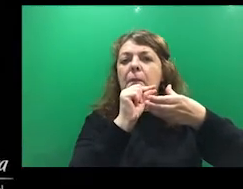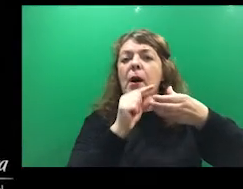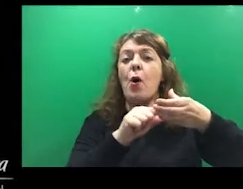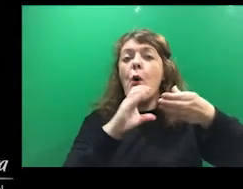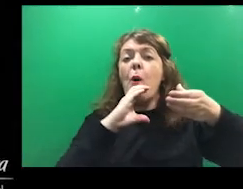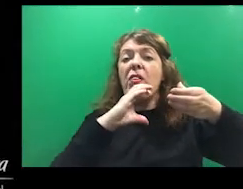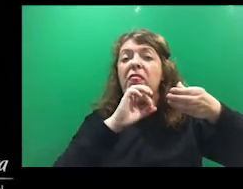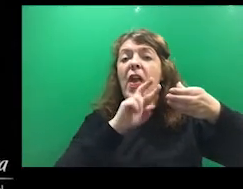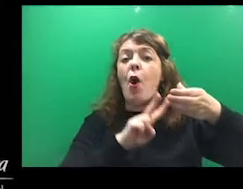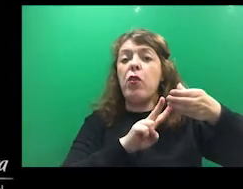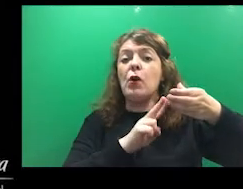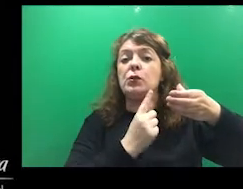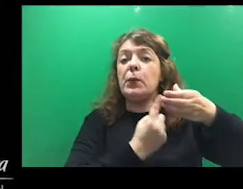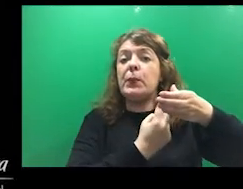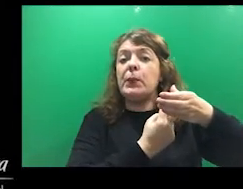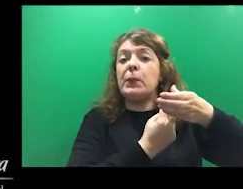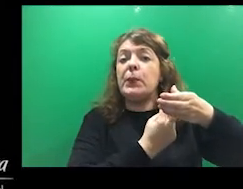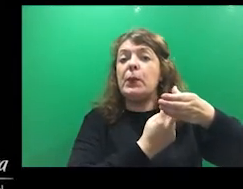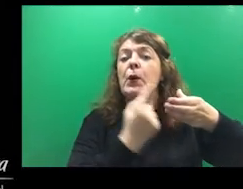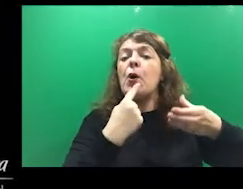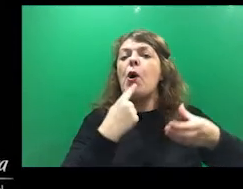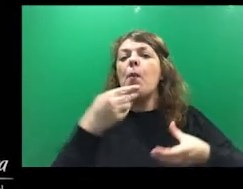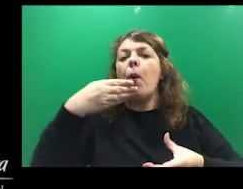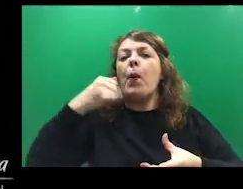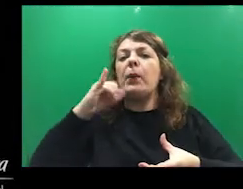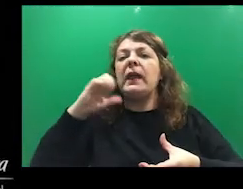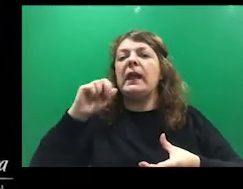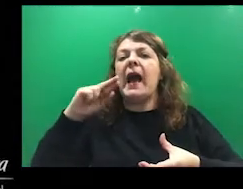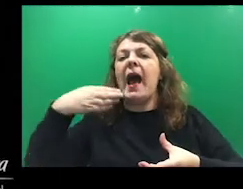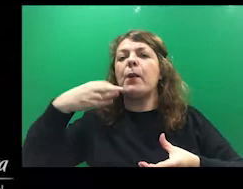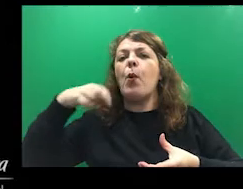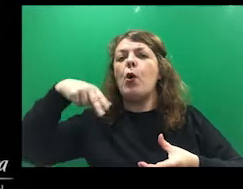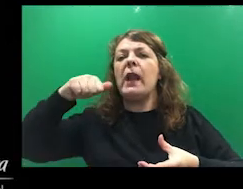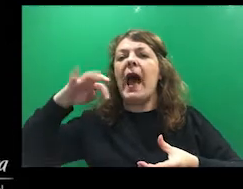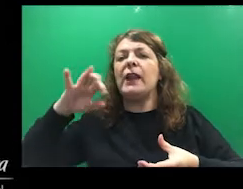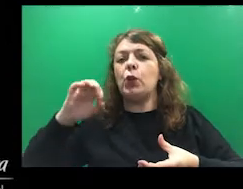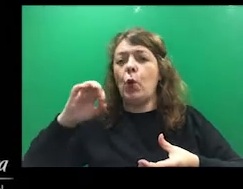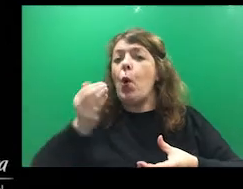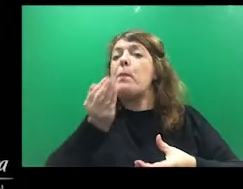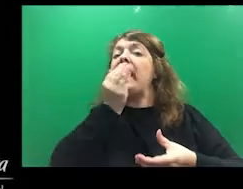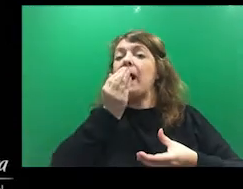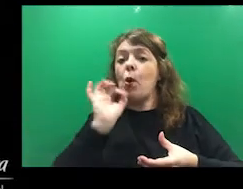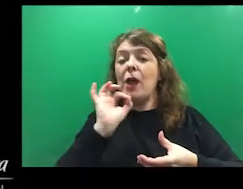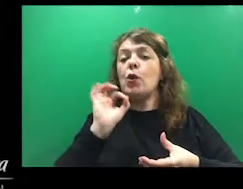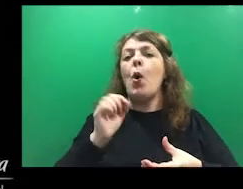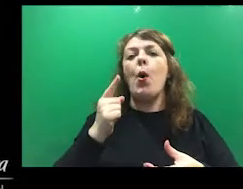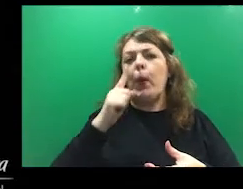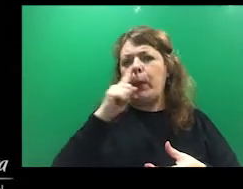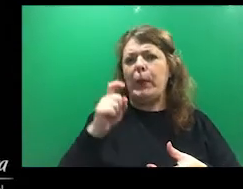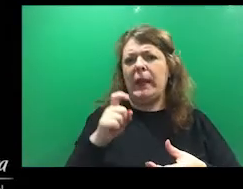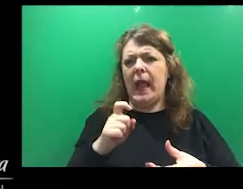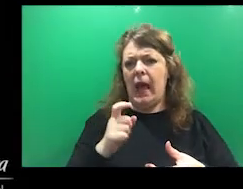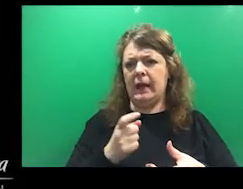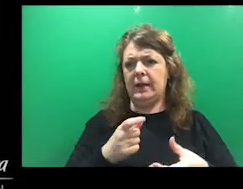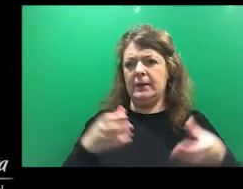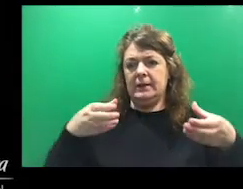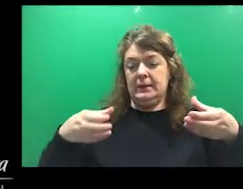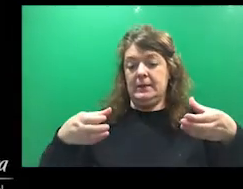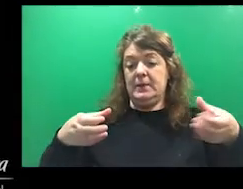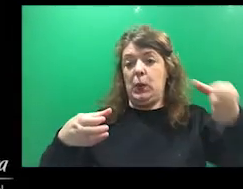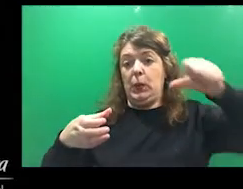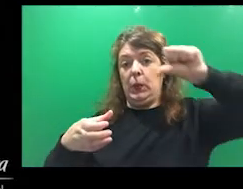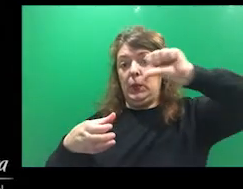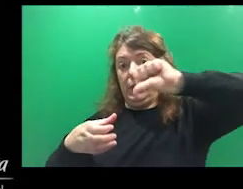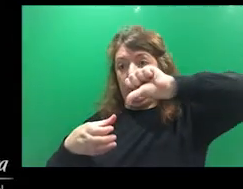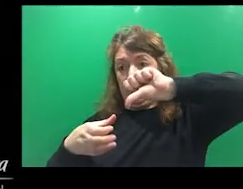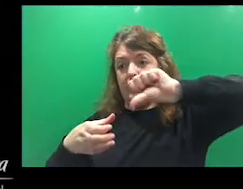usando un CO2 que vamos a producir en este vaso. Lo vamos a producir usando bicarbonato y vinagre. Aquí se va a producir y lo